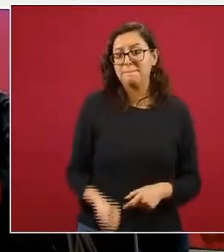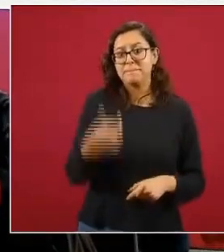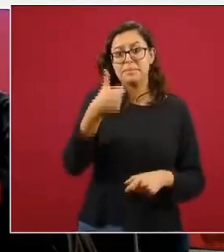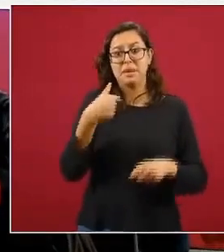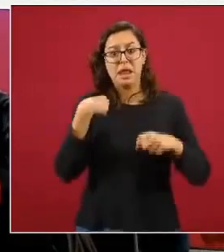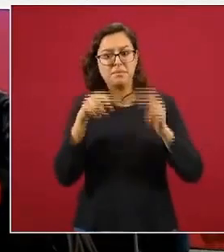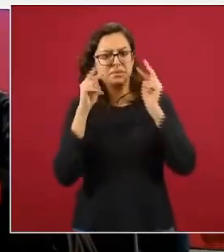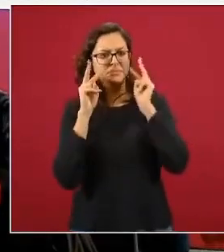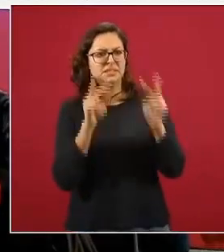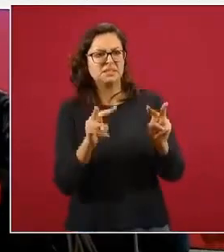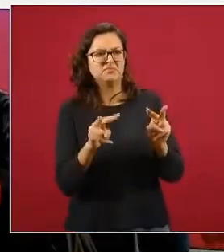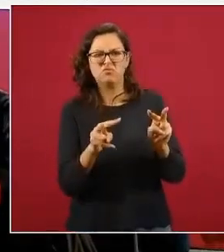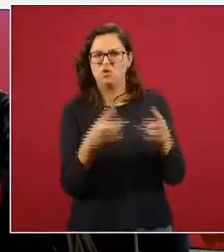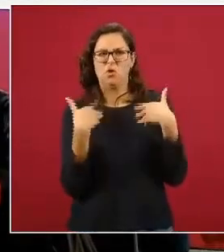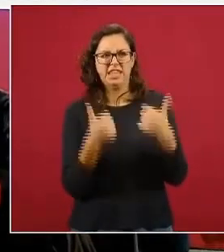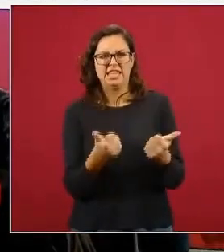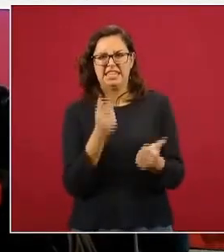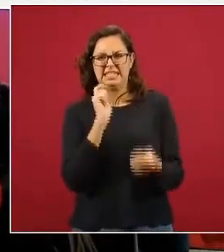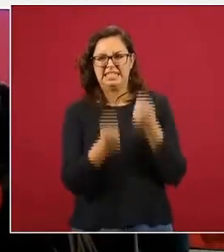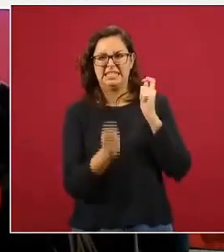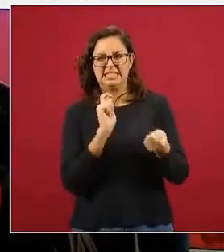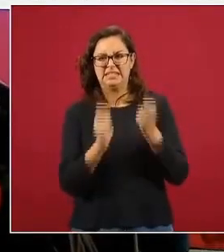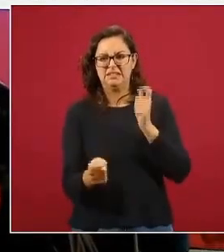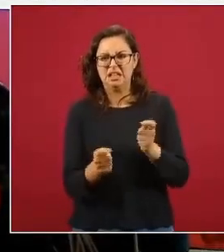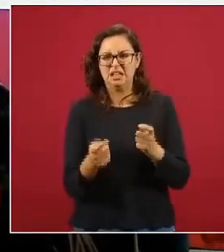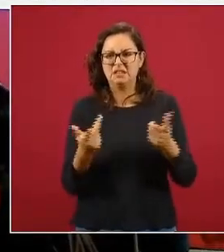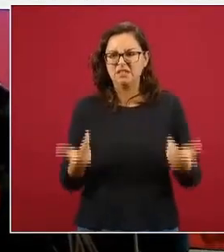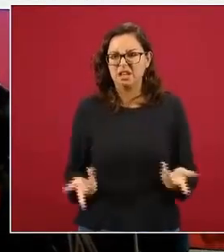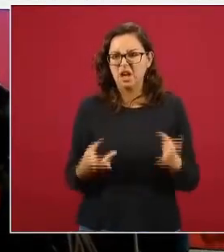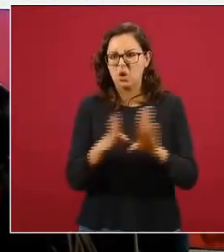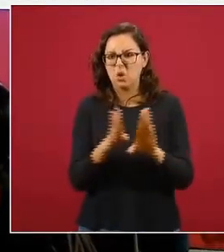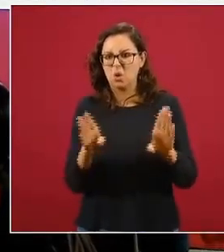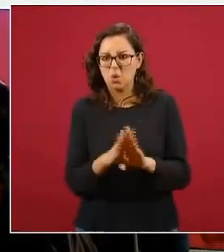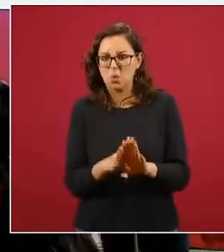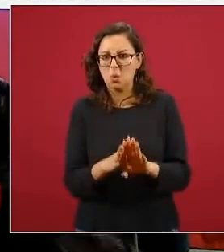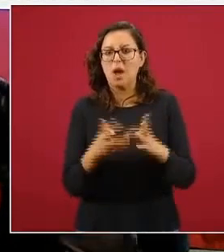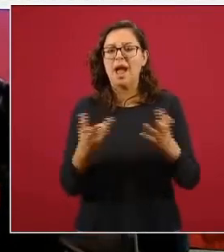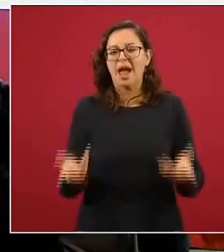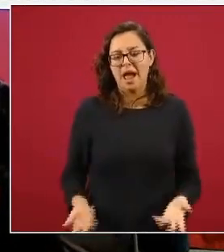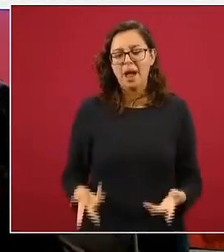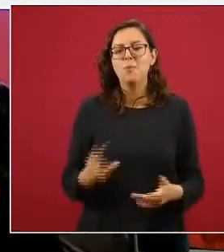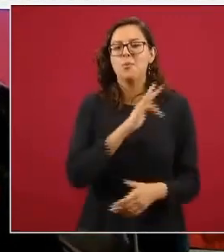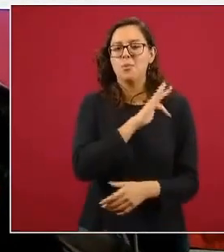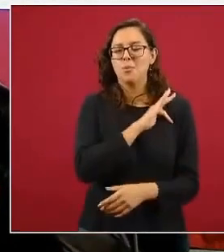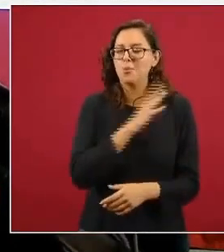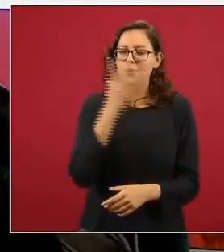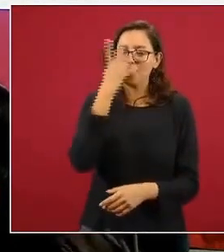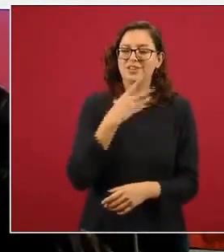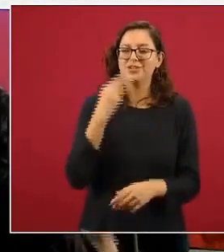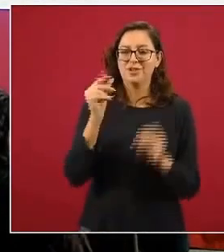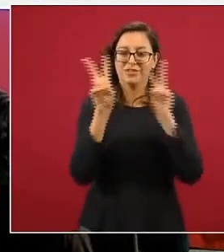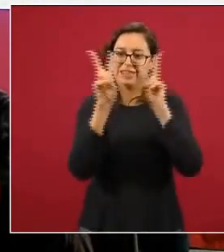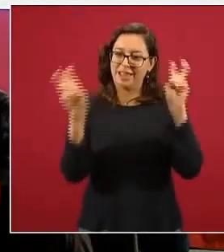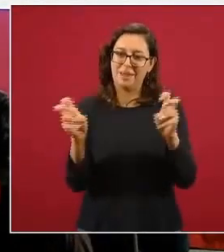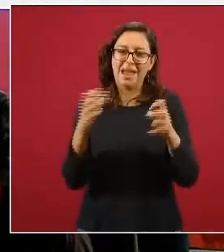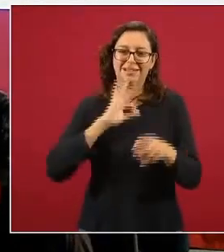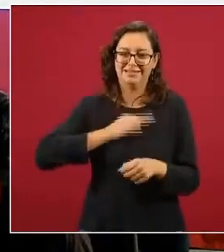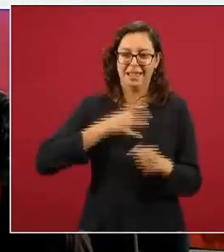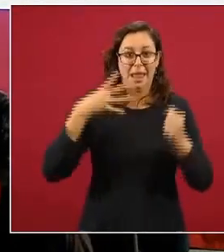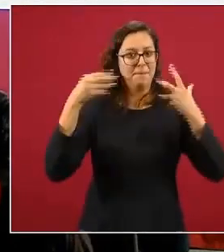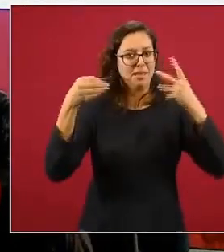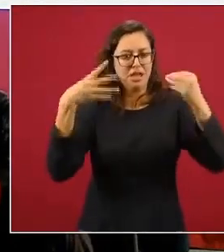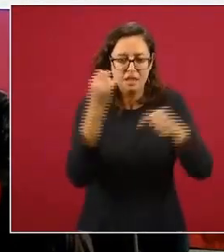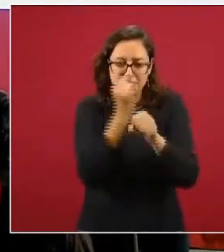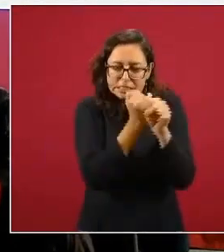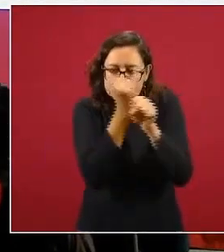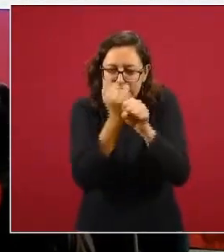de epidemiología, esta hermosa ciencia básica de la salud pública. Vemos aquí una gráfica que representa el